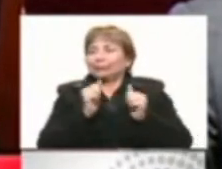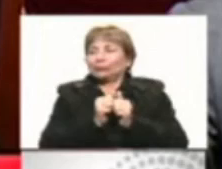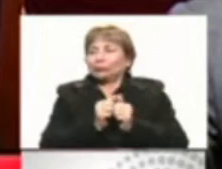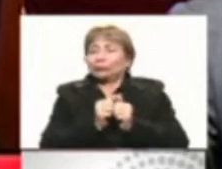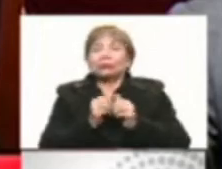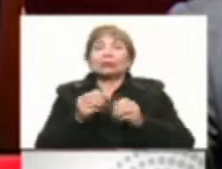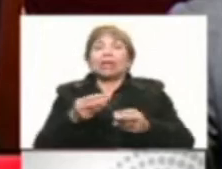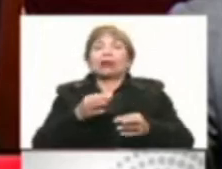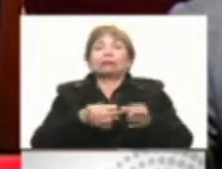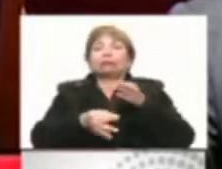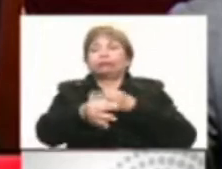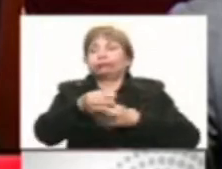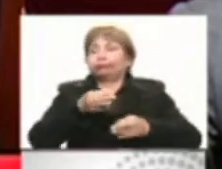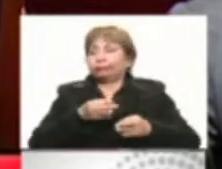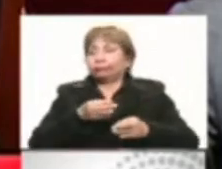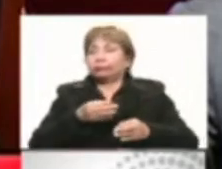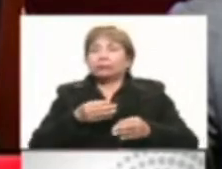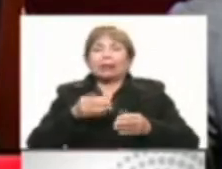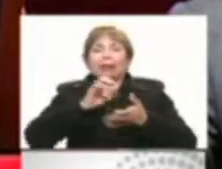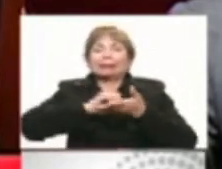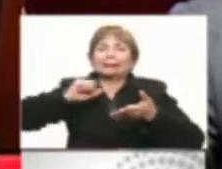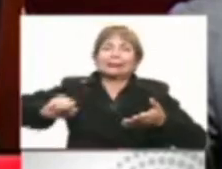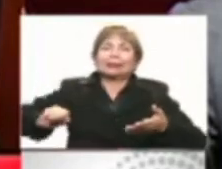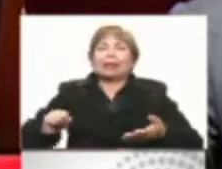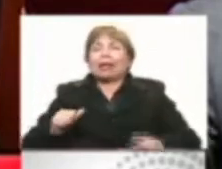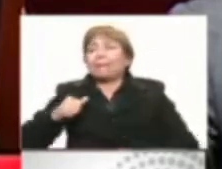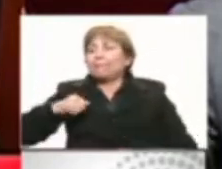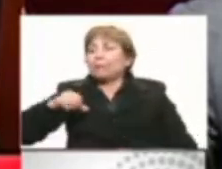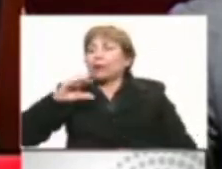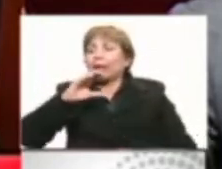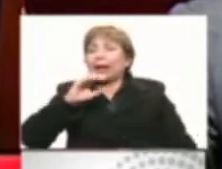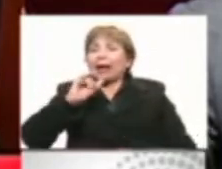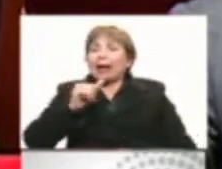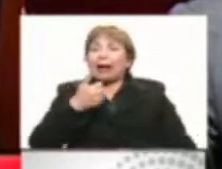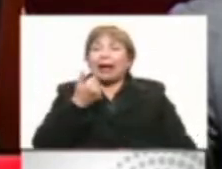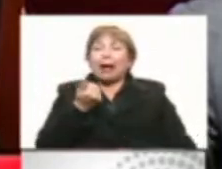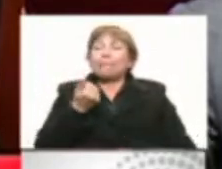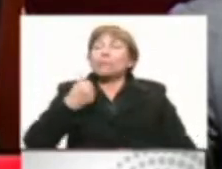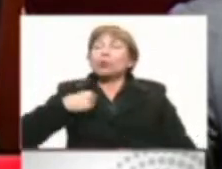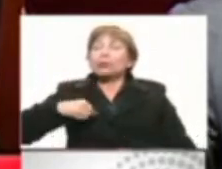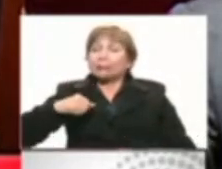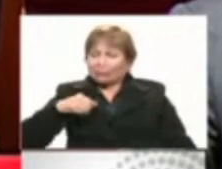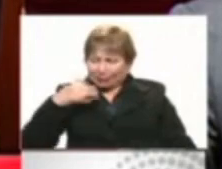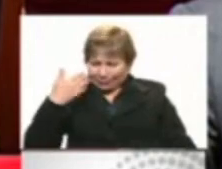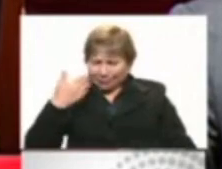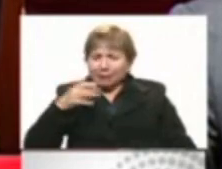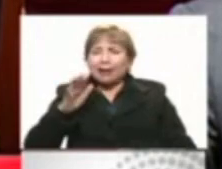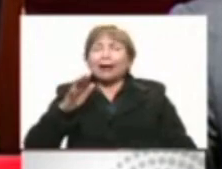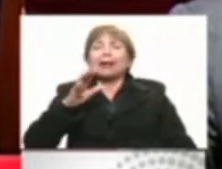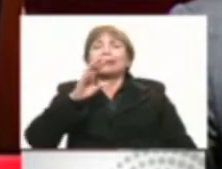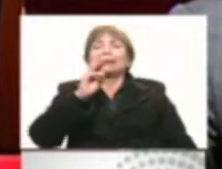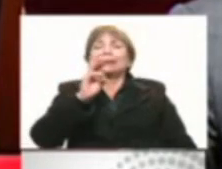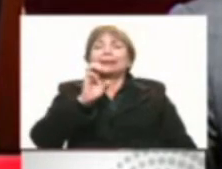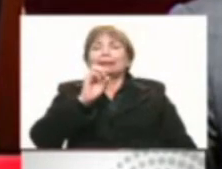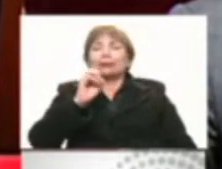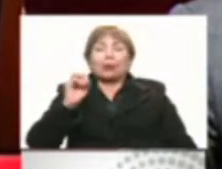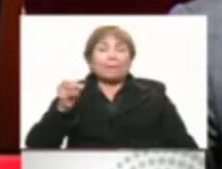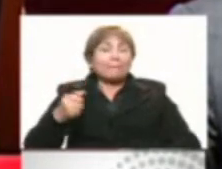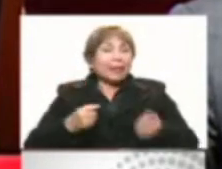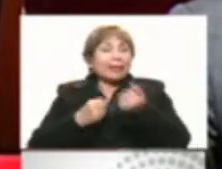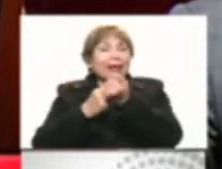de reemplazar o de quitarle piso a las cajas municipales, que de hecho ya hay 1.600 millones de soles separados